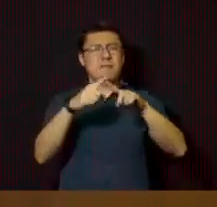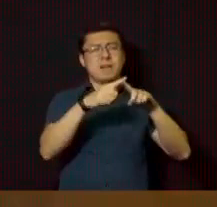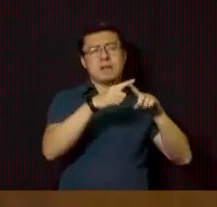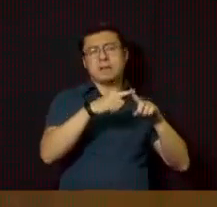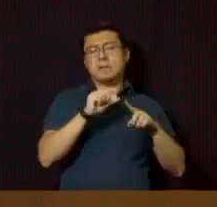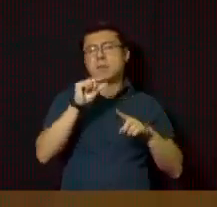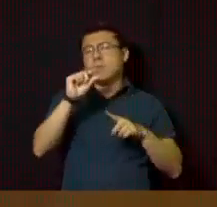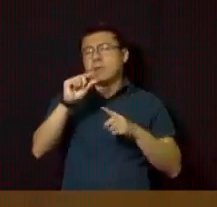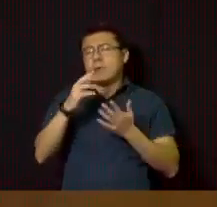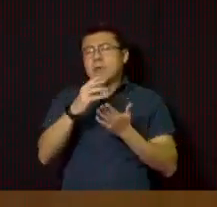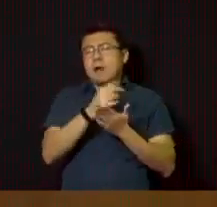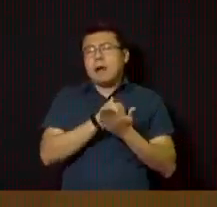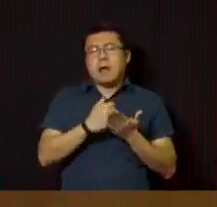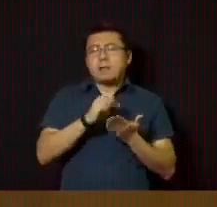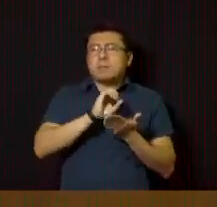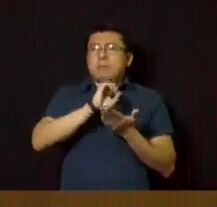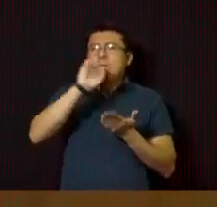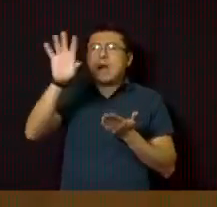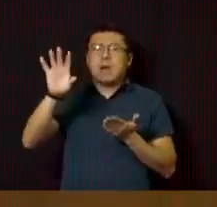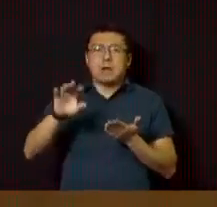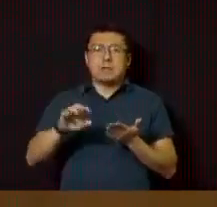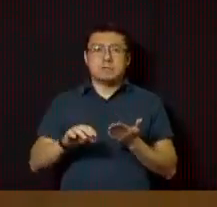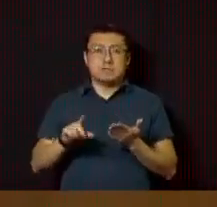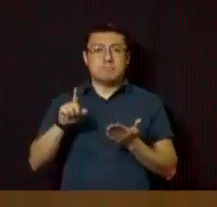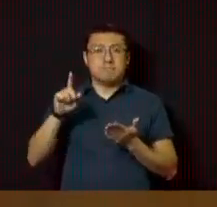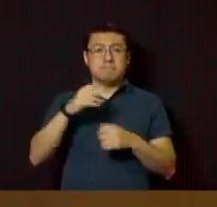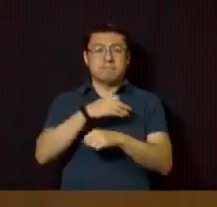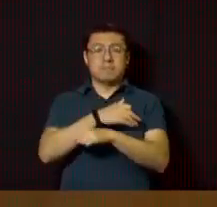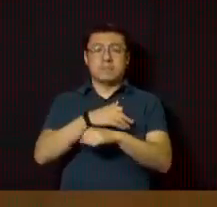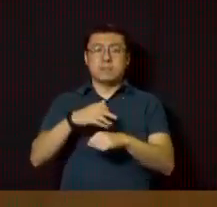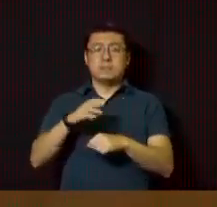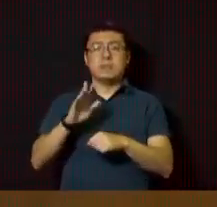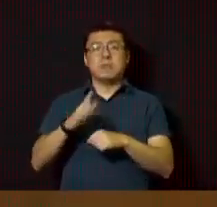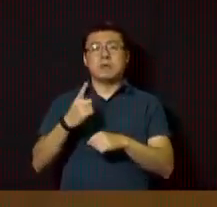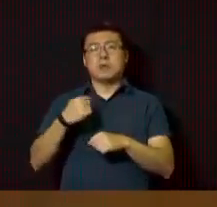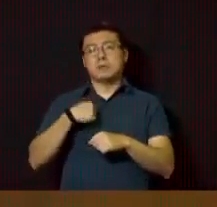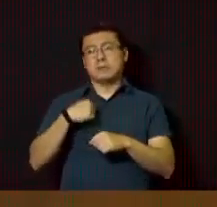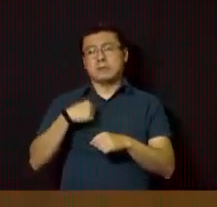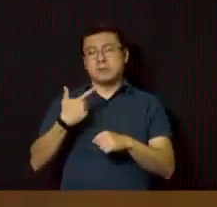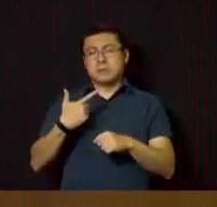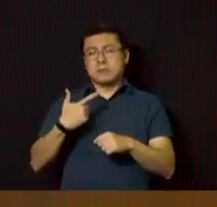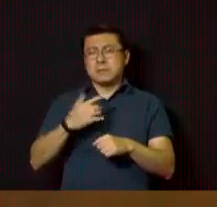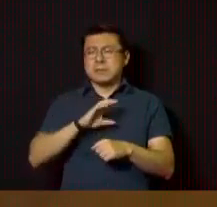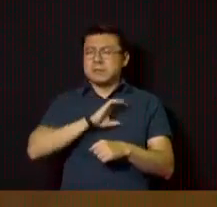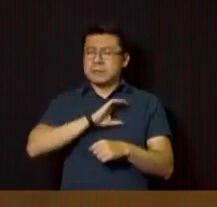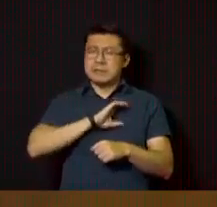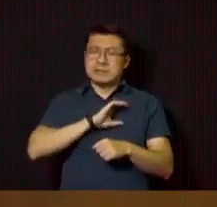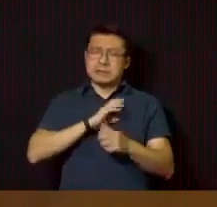ganaba, pues los enviaba a ellos, porque ellos eran mi mayor motivación en ese momento.